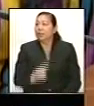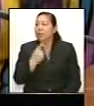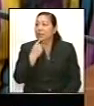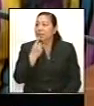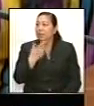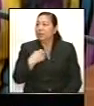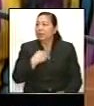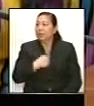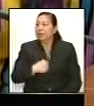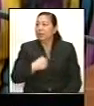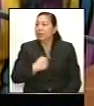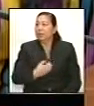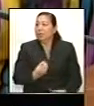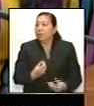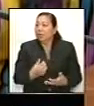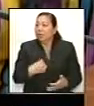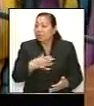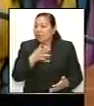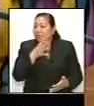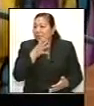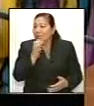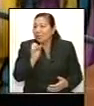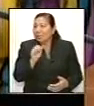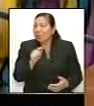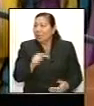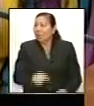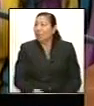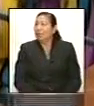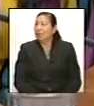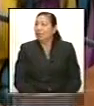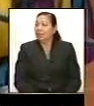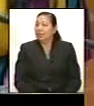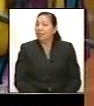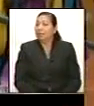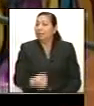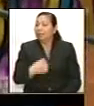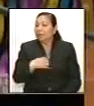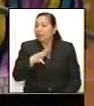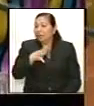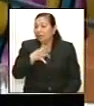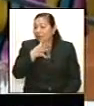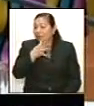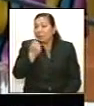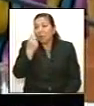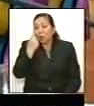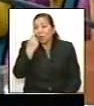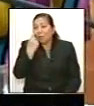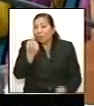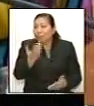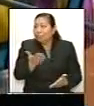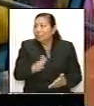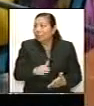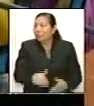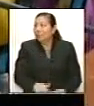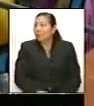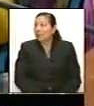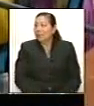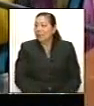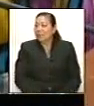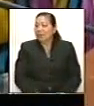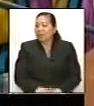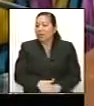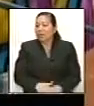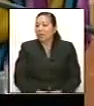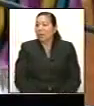siento angustiada, porque no sé si se va a hacer él, no sé quién es, no sé si me conoce o no me conoce, porque la misma policía que me atendió me dijo,